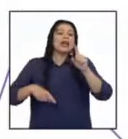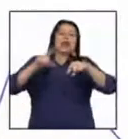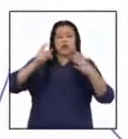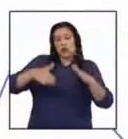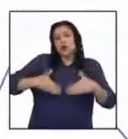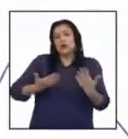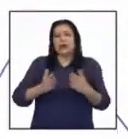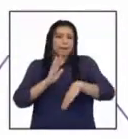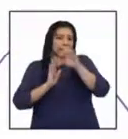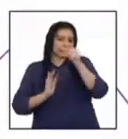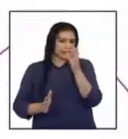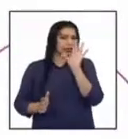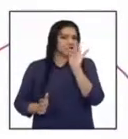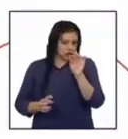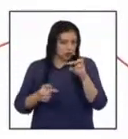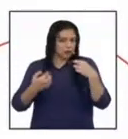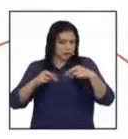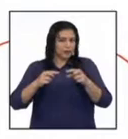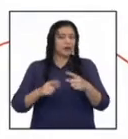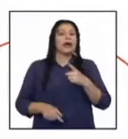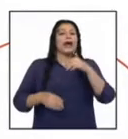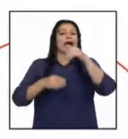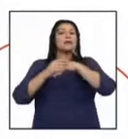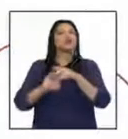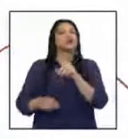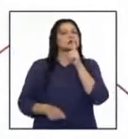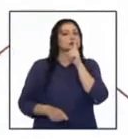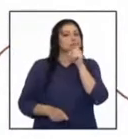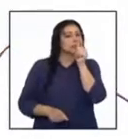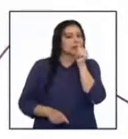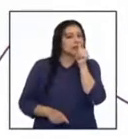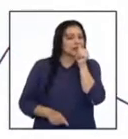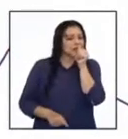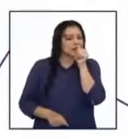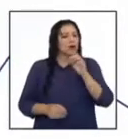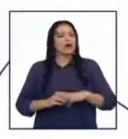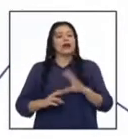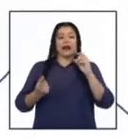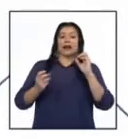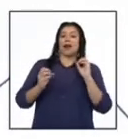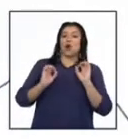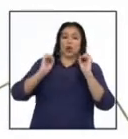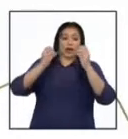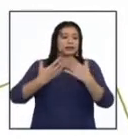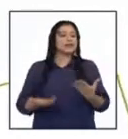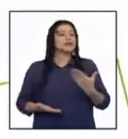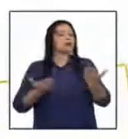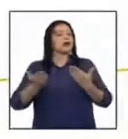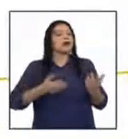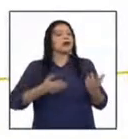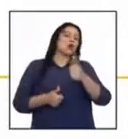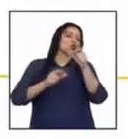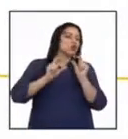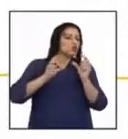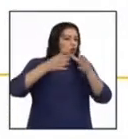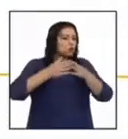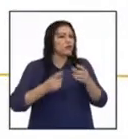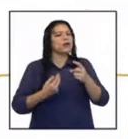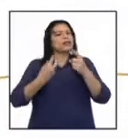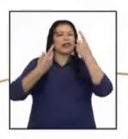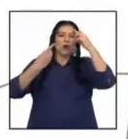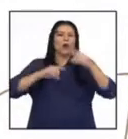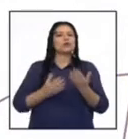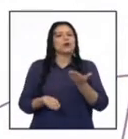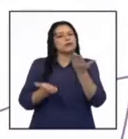los mayores de edad. El voto es secreto. El sistema de elecciones dará representación a las minorías con tendencia a la